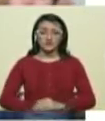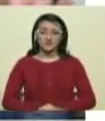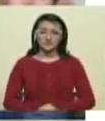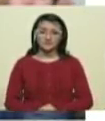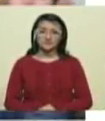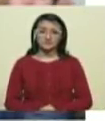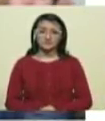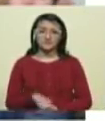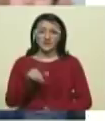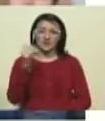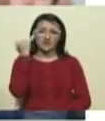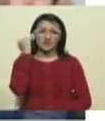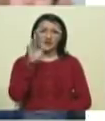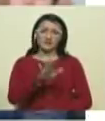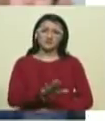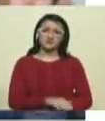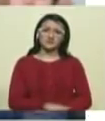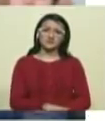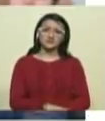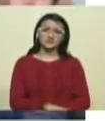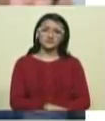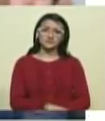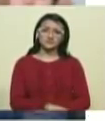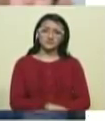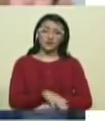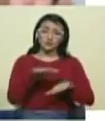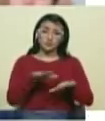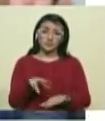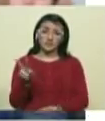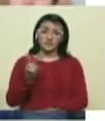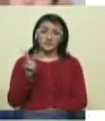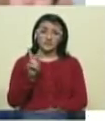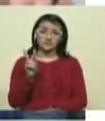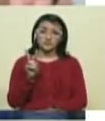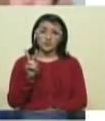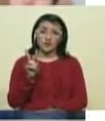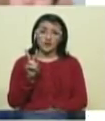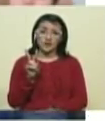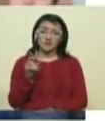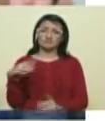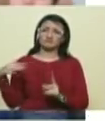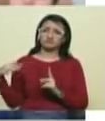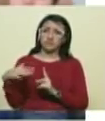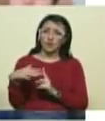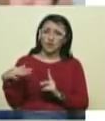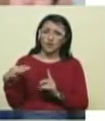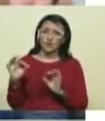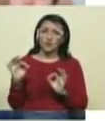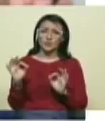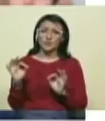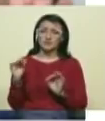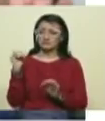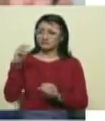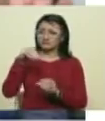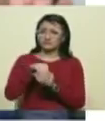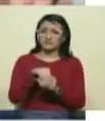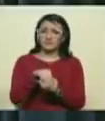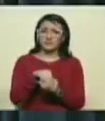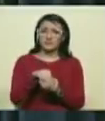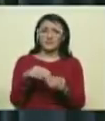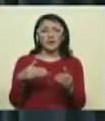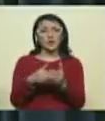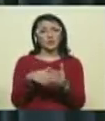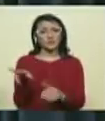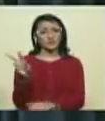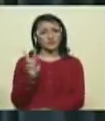de este encuentro. Y para suspender a Venezuela de la OEA, es decir, para agredir, para actuar de manera injerencista contra la